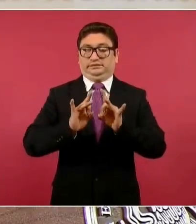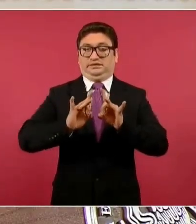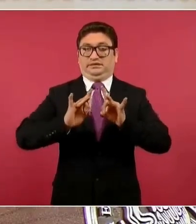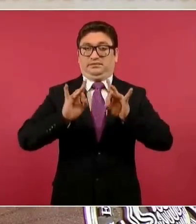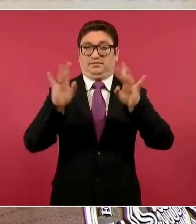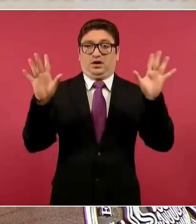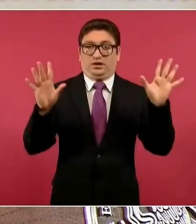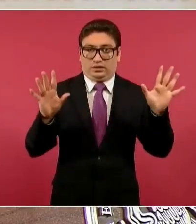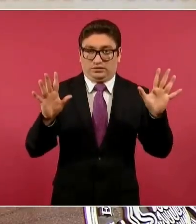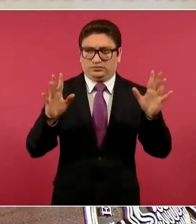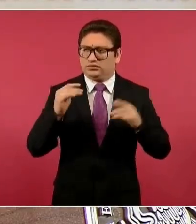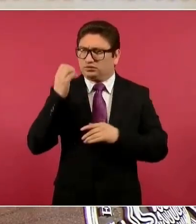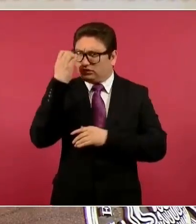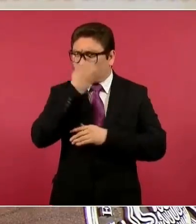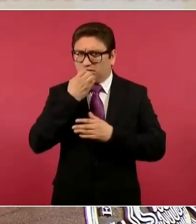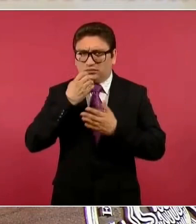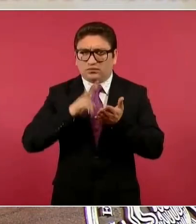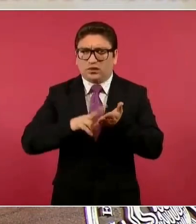sin avalúo,